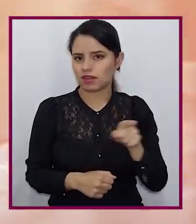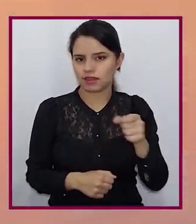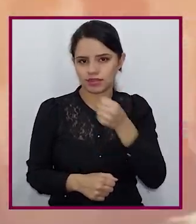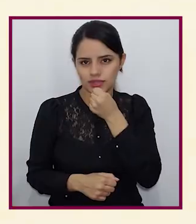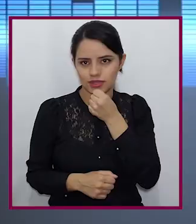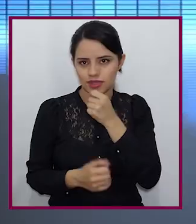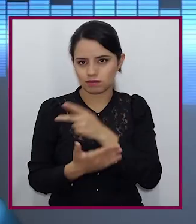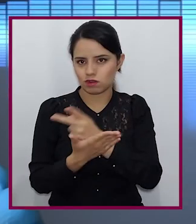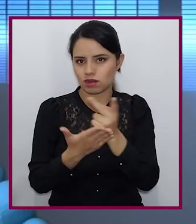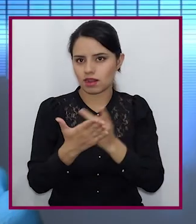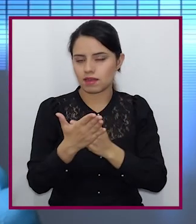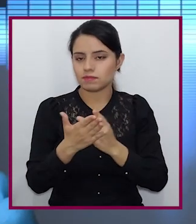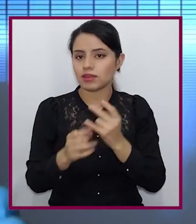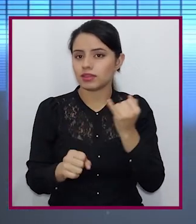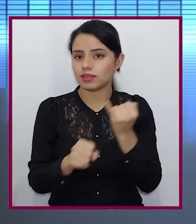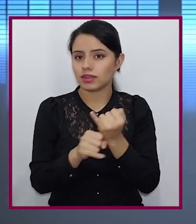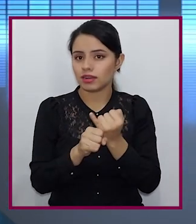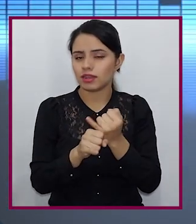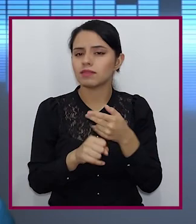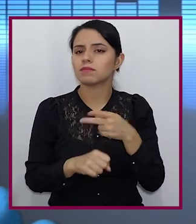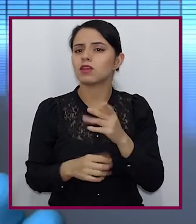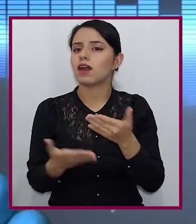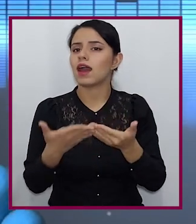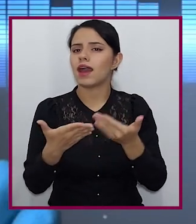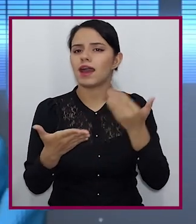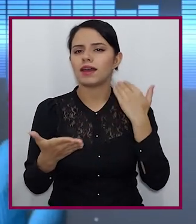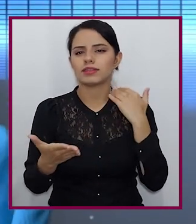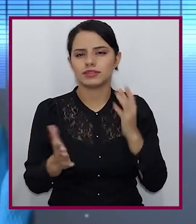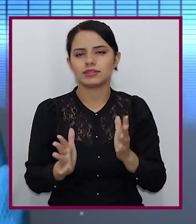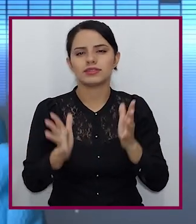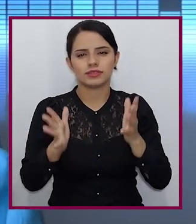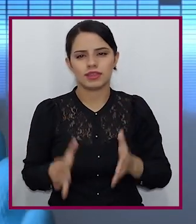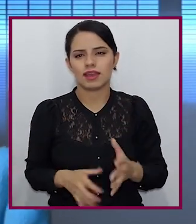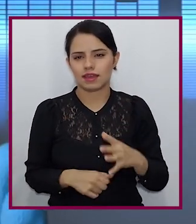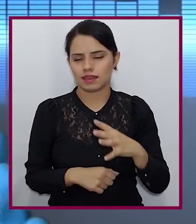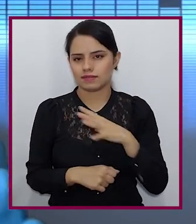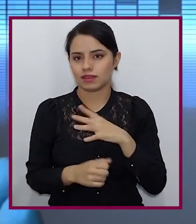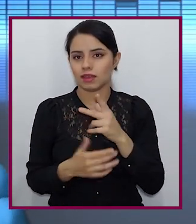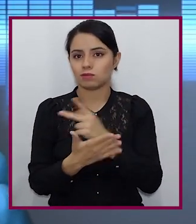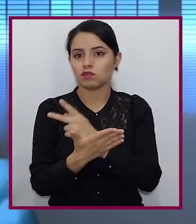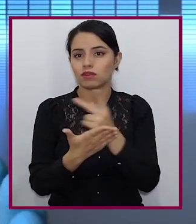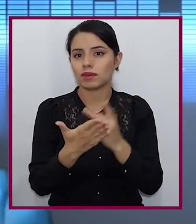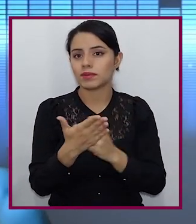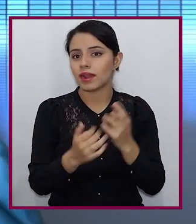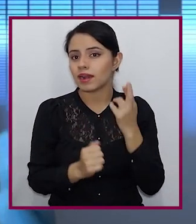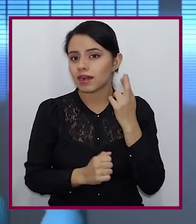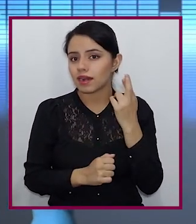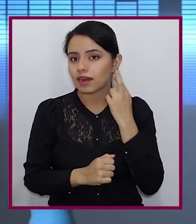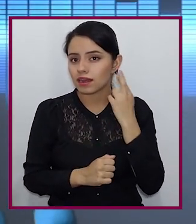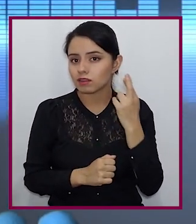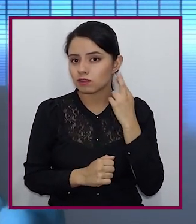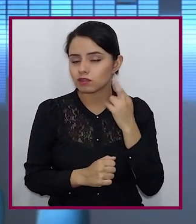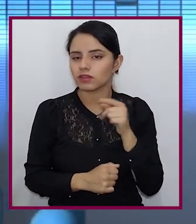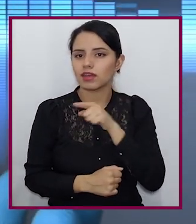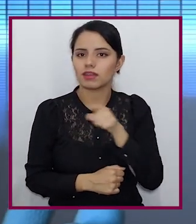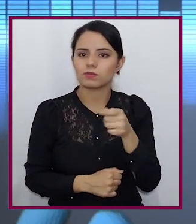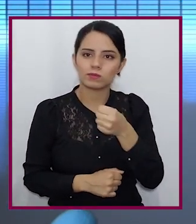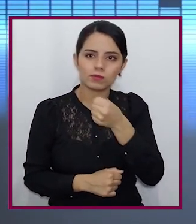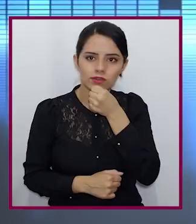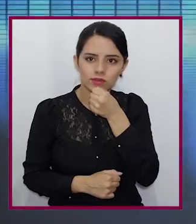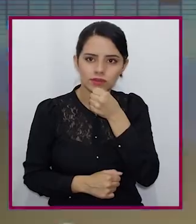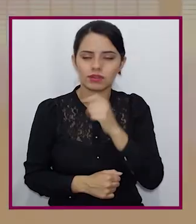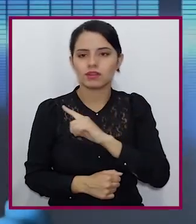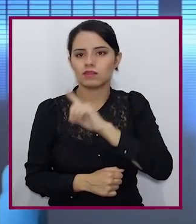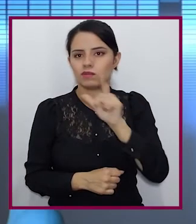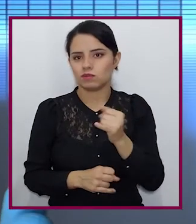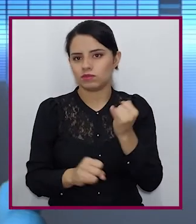de la historia, ya habían existido desde mucho antes programas de radio que se grababan en vivo y se subían a